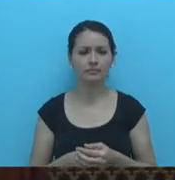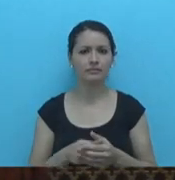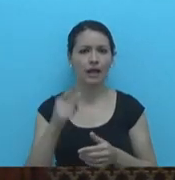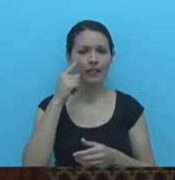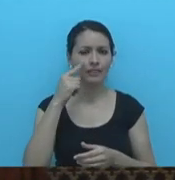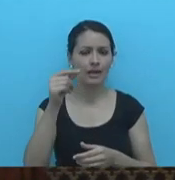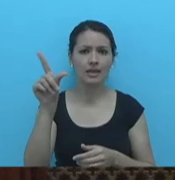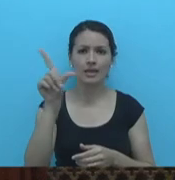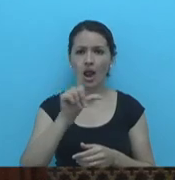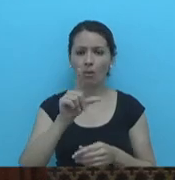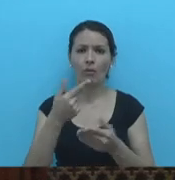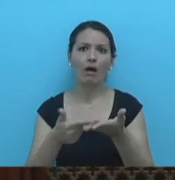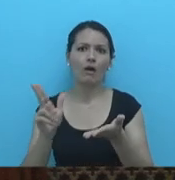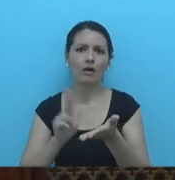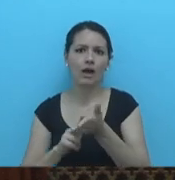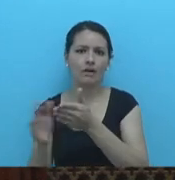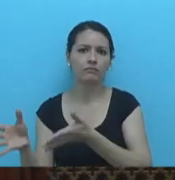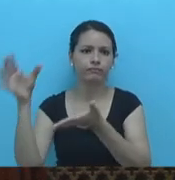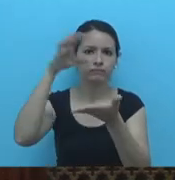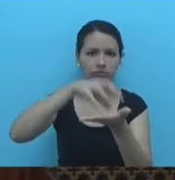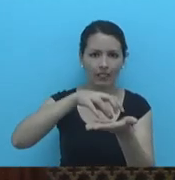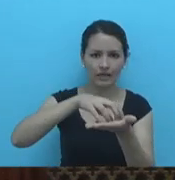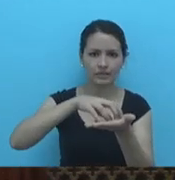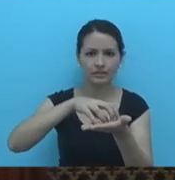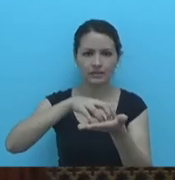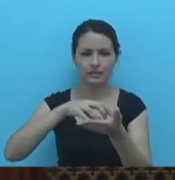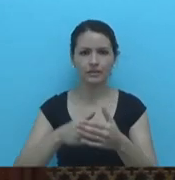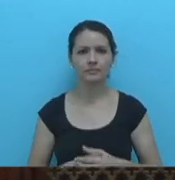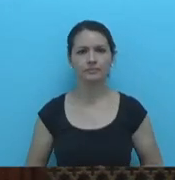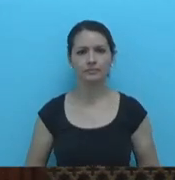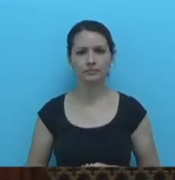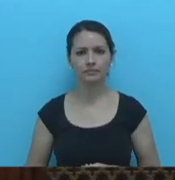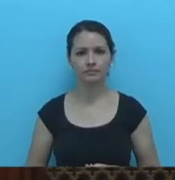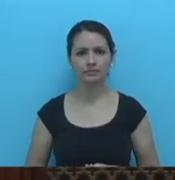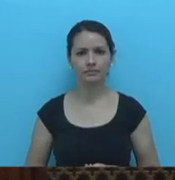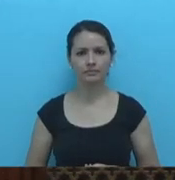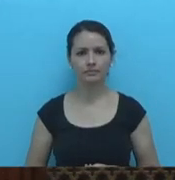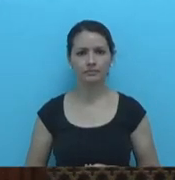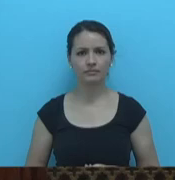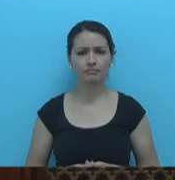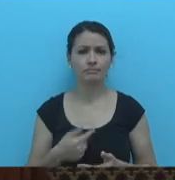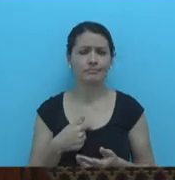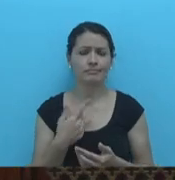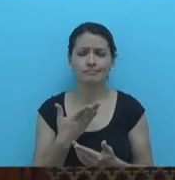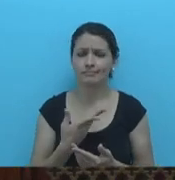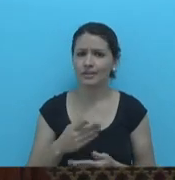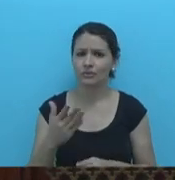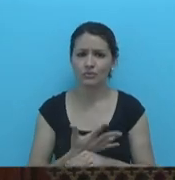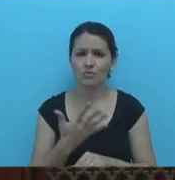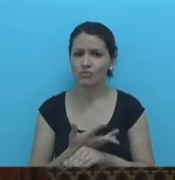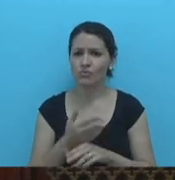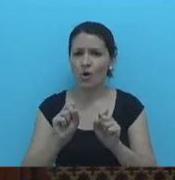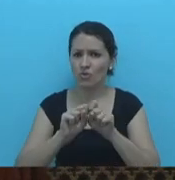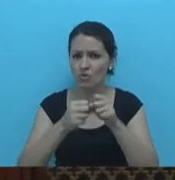al taller remolcado. A cualquier mecánico estas cosas le duelen como si le estuviesen golpeando. Casualmente se